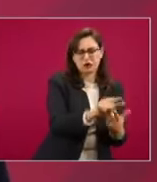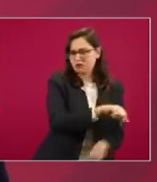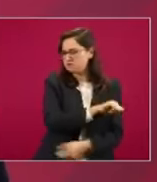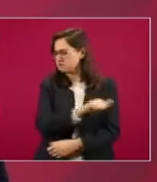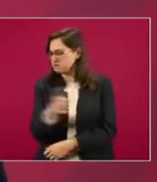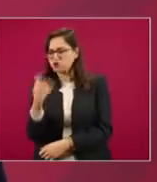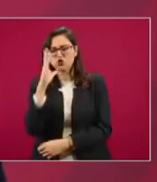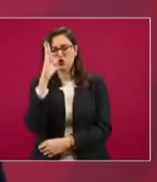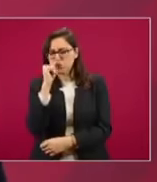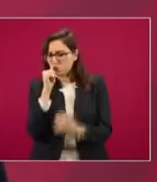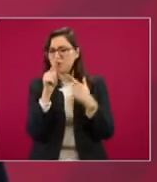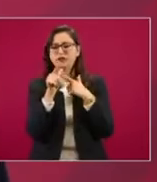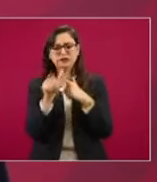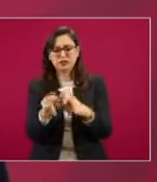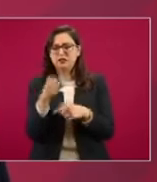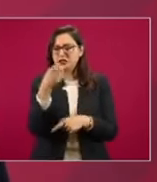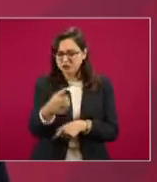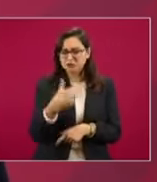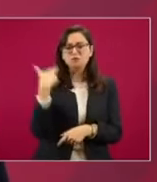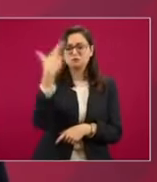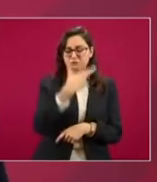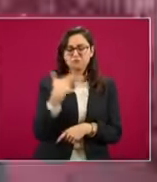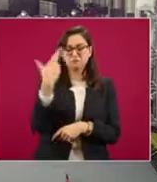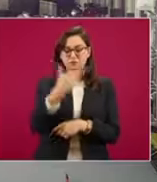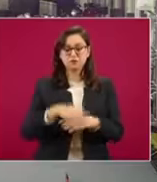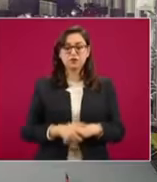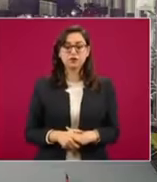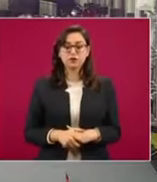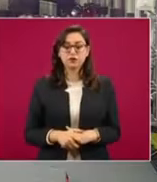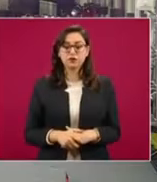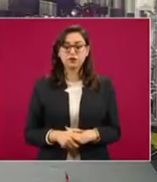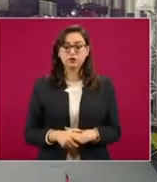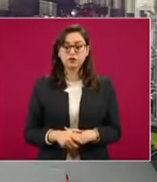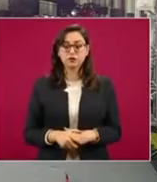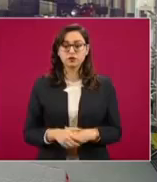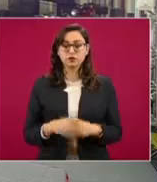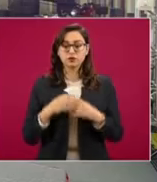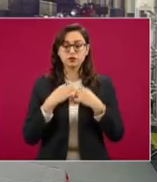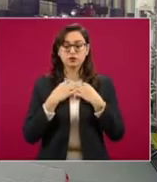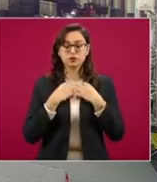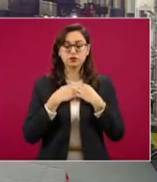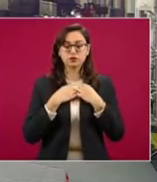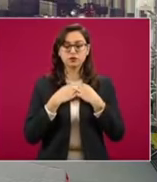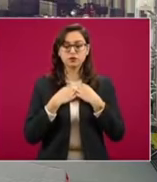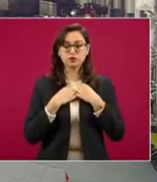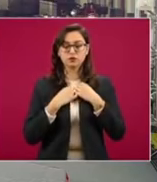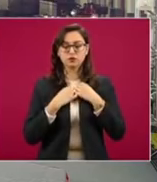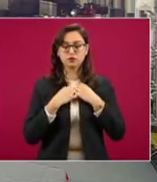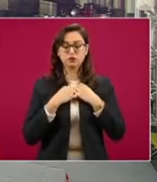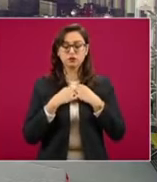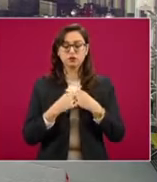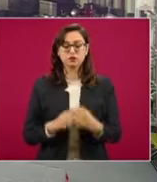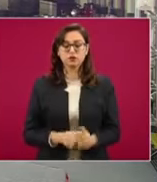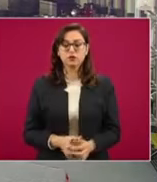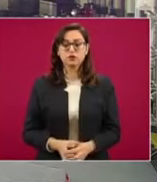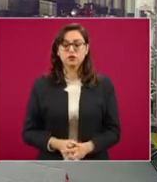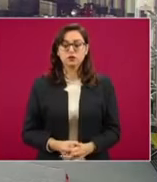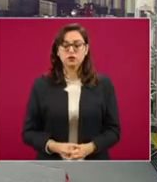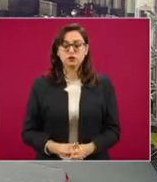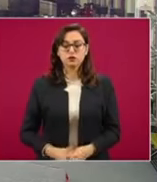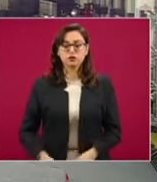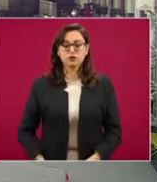tenga este mecanismo Okay Se podría modificar la iniciativa a través de estas reuniones